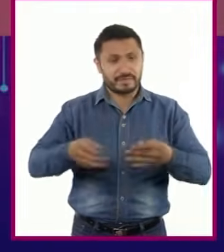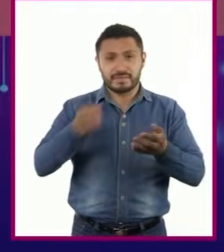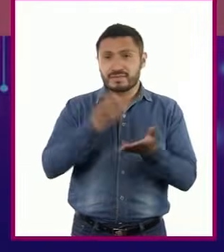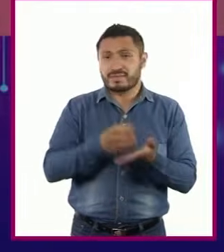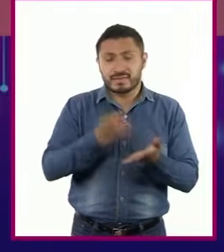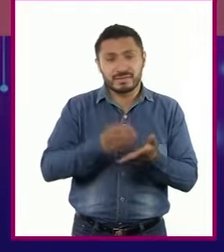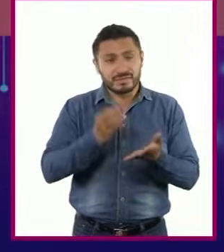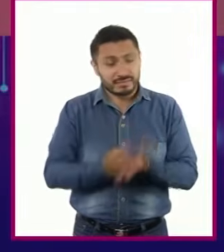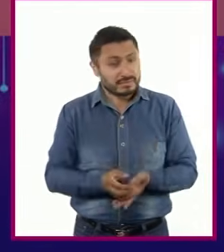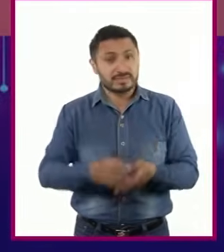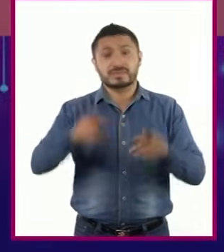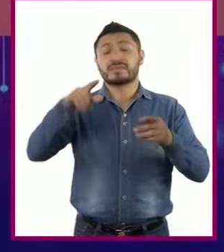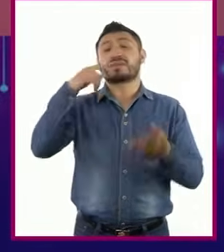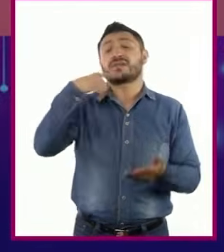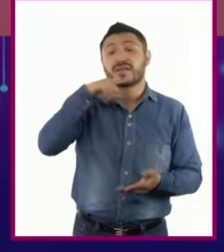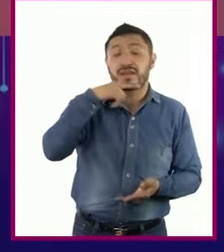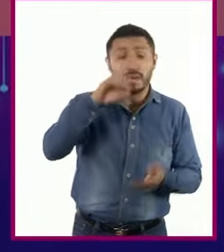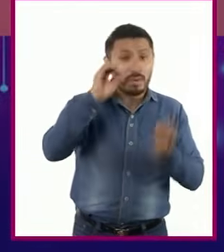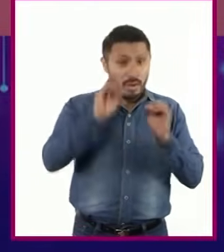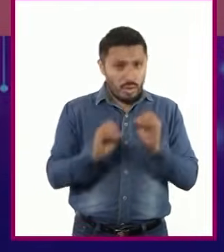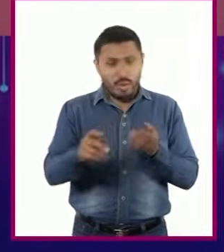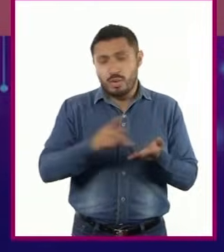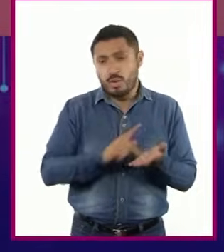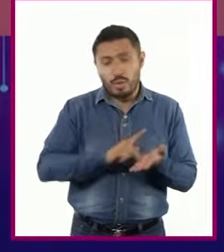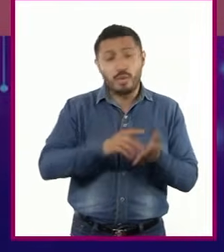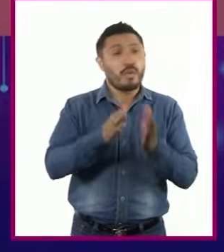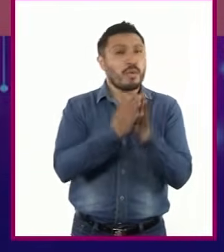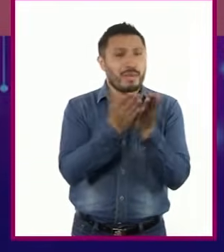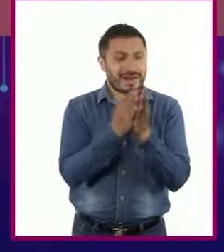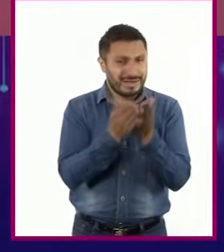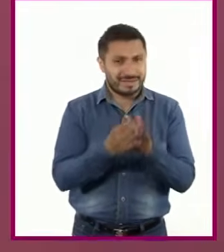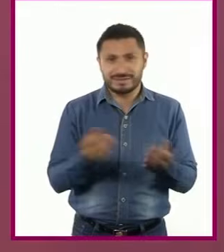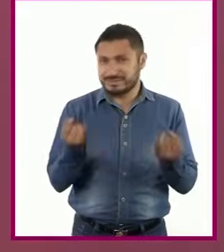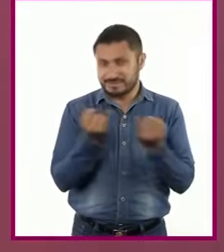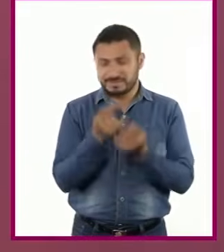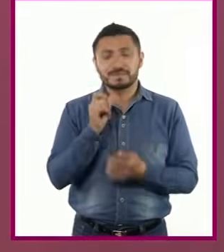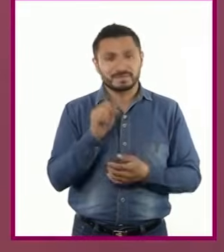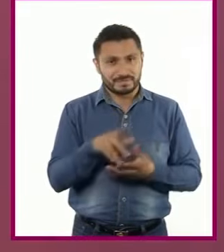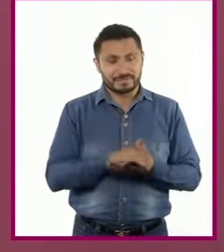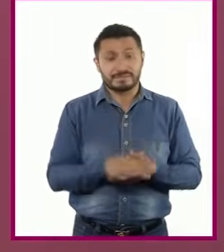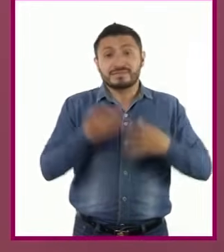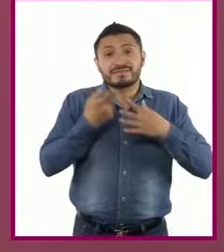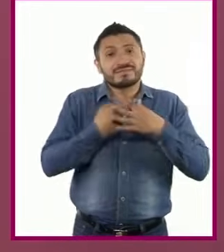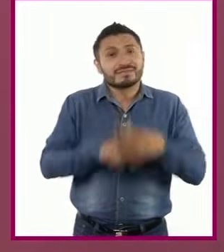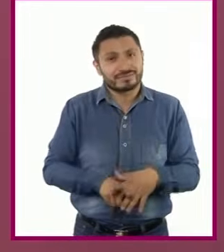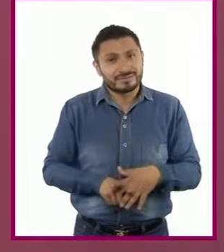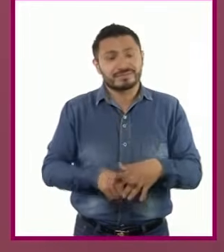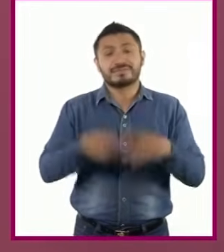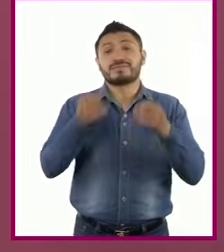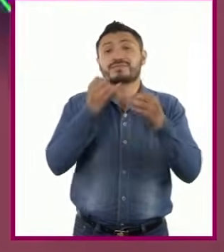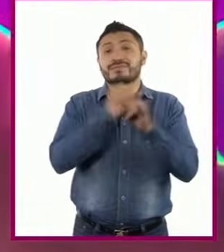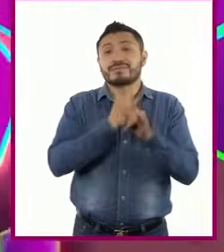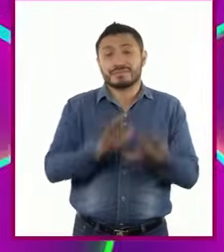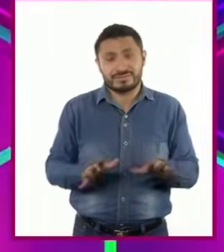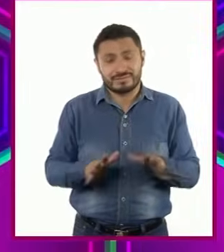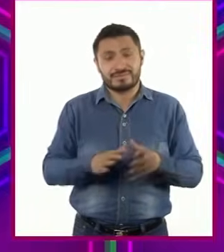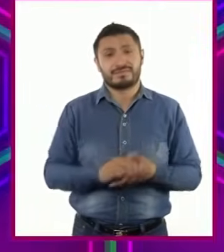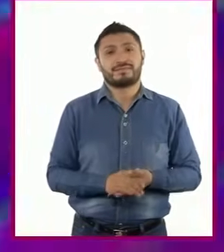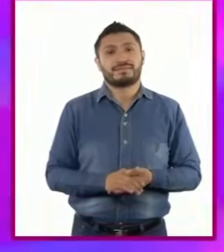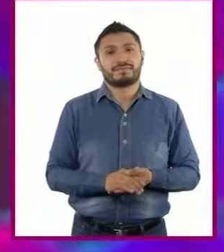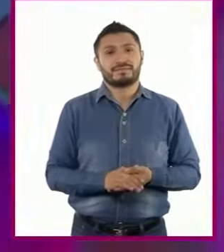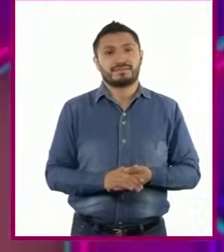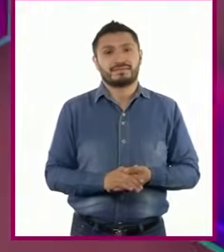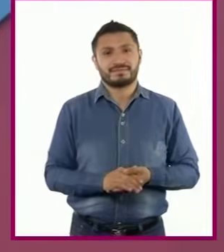asignatura, lápiz o bolígrafo y el libro de texto. Comenzamos con la información.